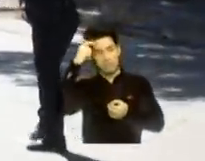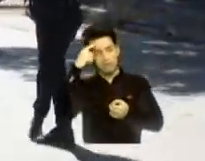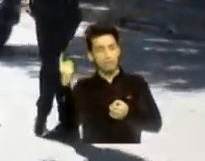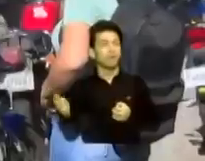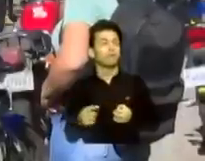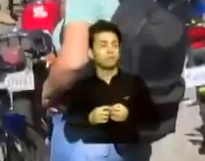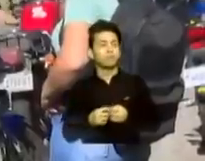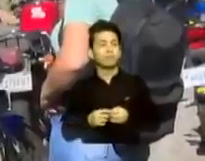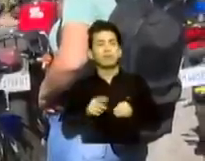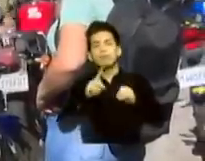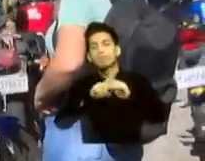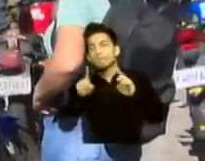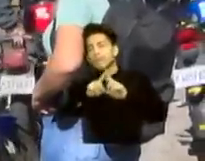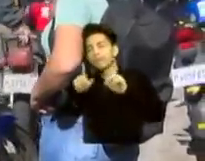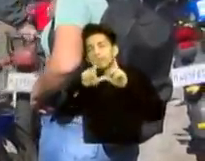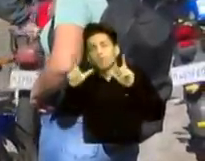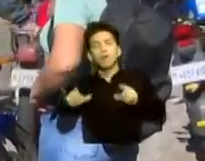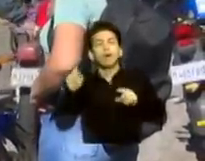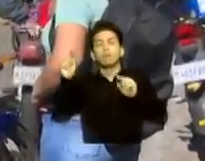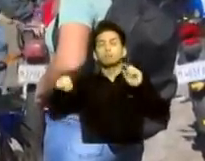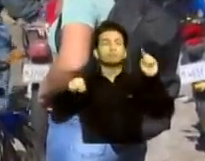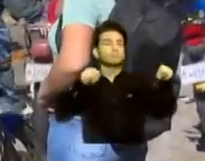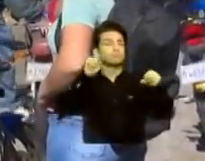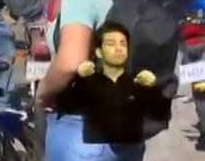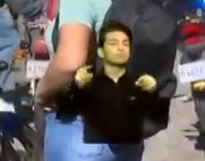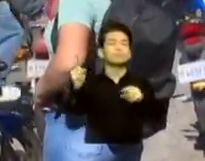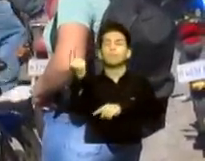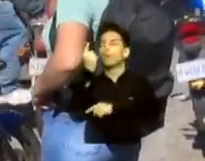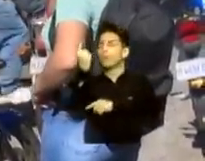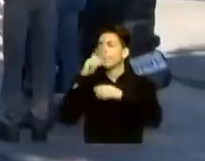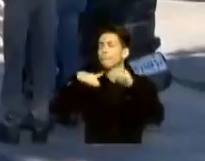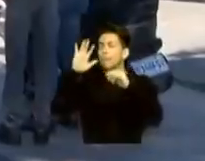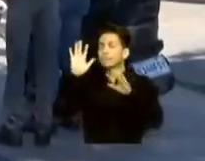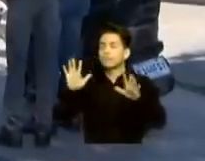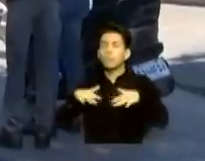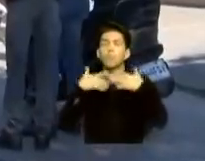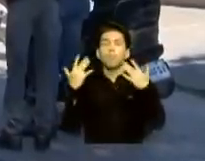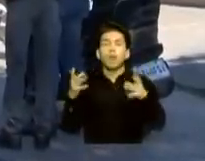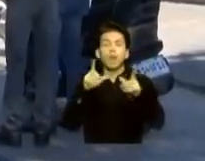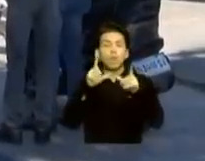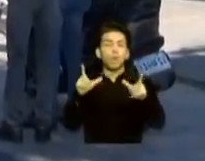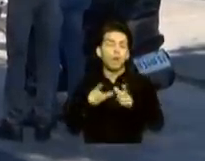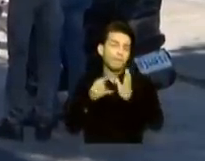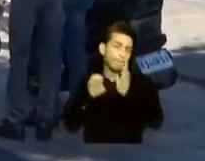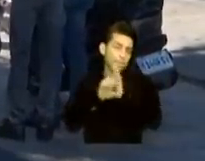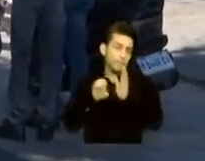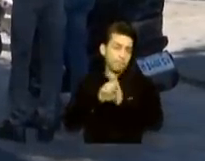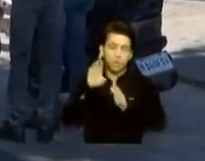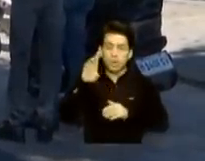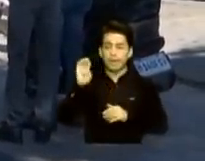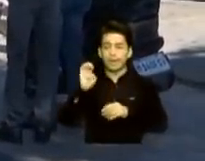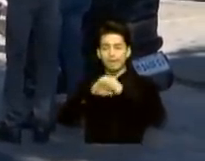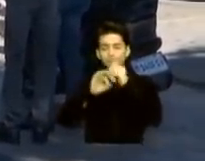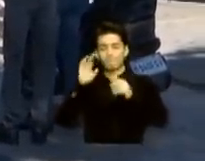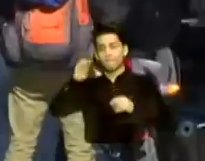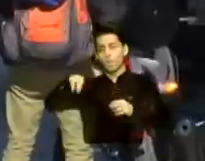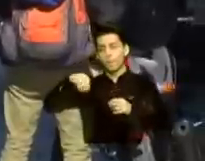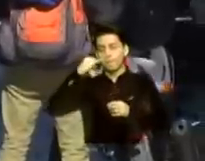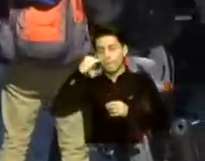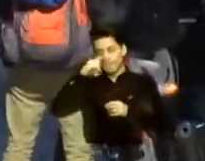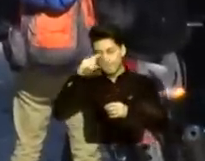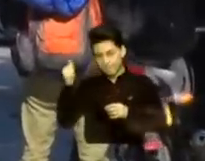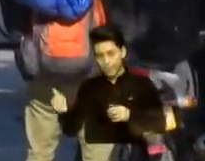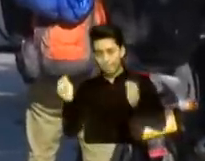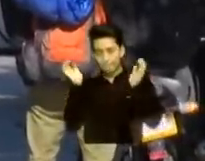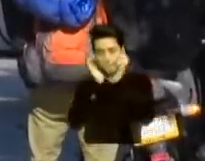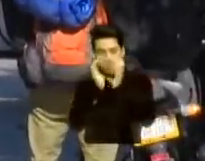distintos puntos del país, pero se han priorizado algunos sectores como la Reformita, Misco, Villanueva, Zona